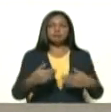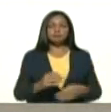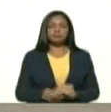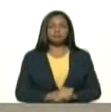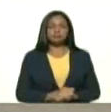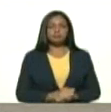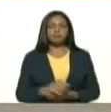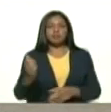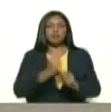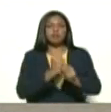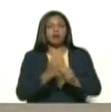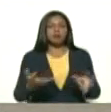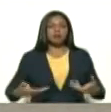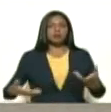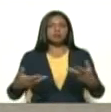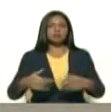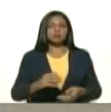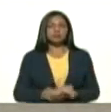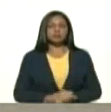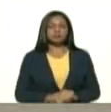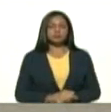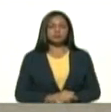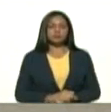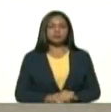ocupación chef. Ah, vicepresidenta.